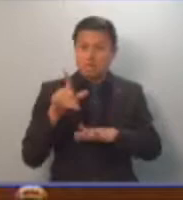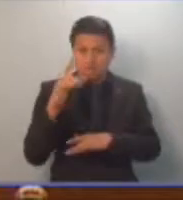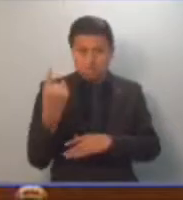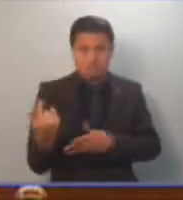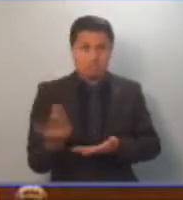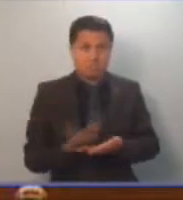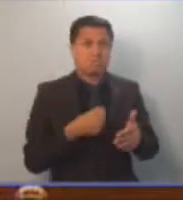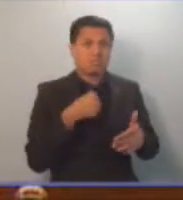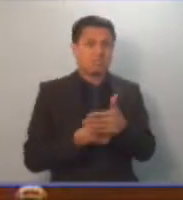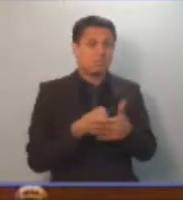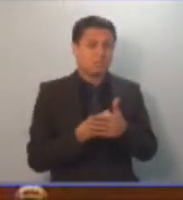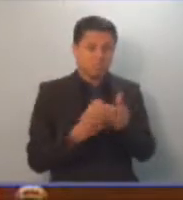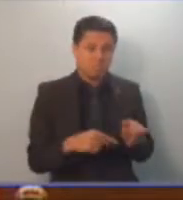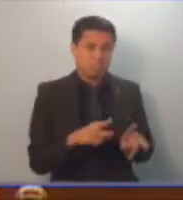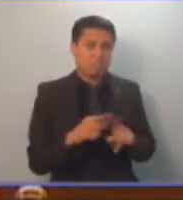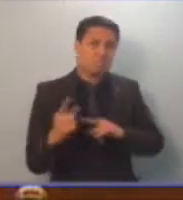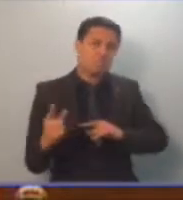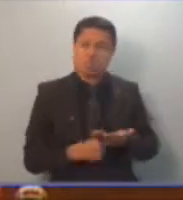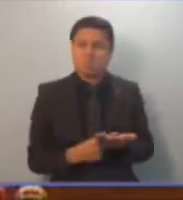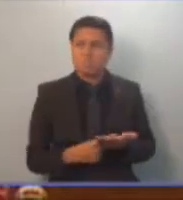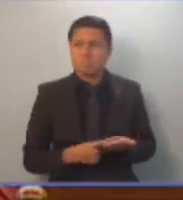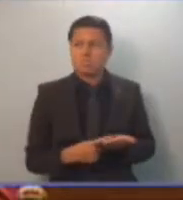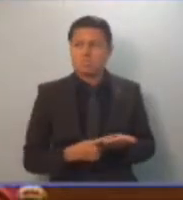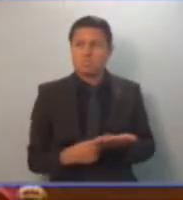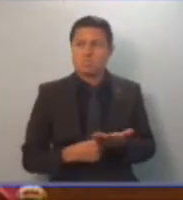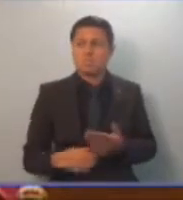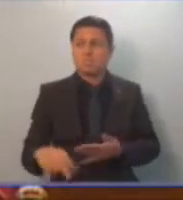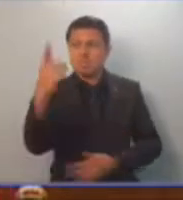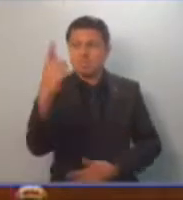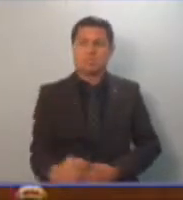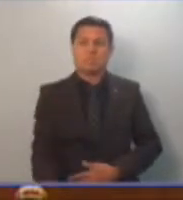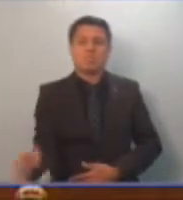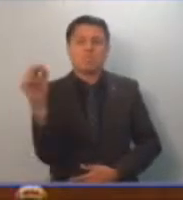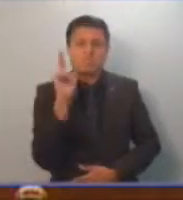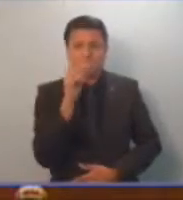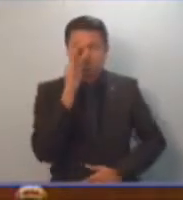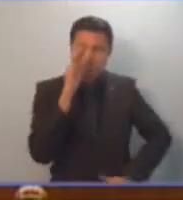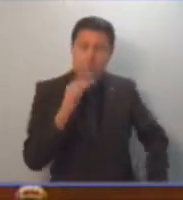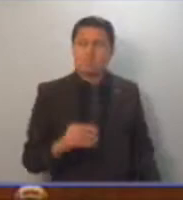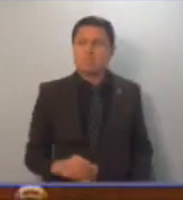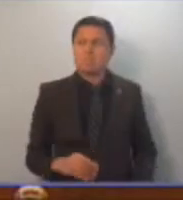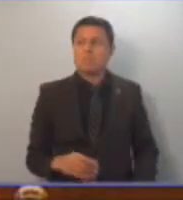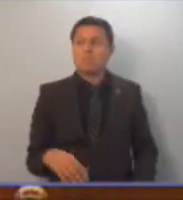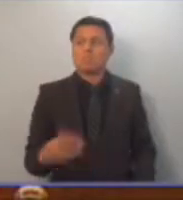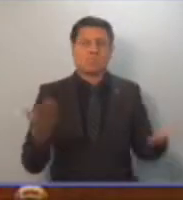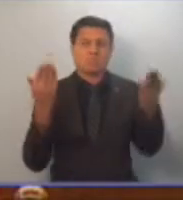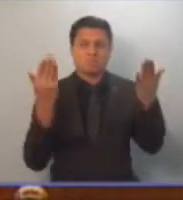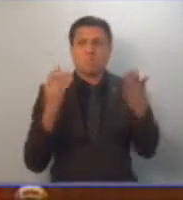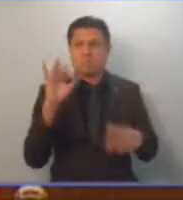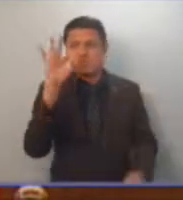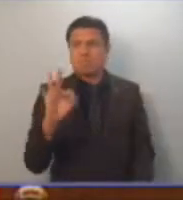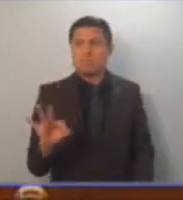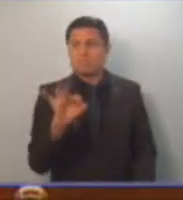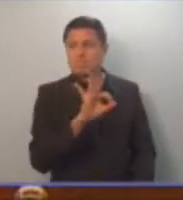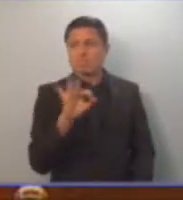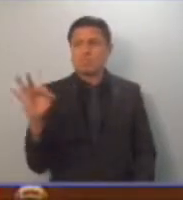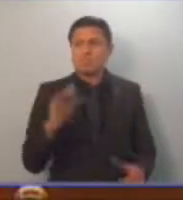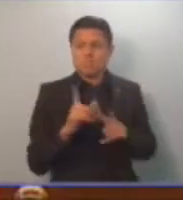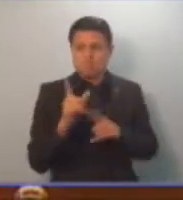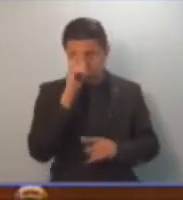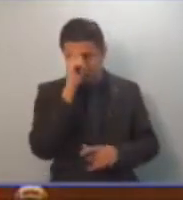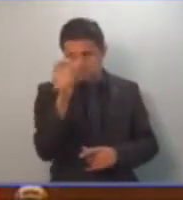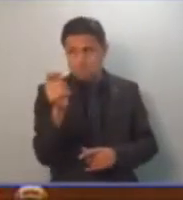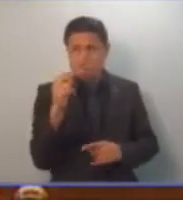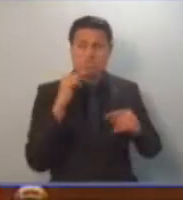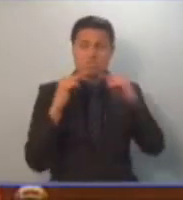intervención e intermediación, el 3 de febrero, el Papa Francisco reconoce a Monseñor Romero